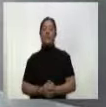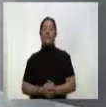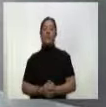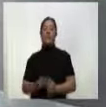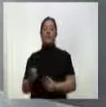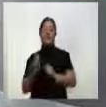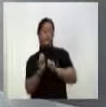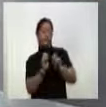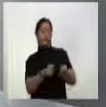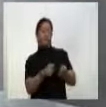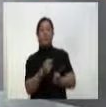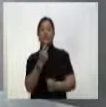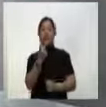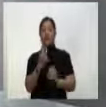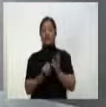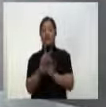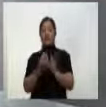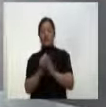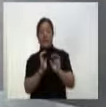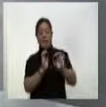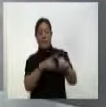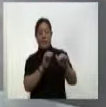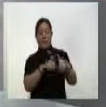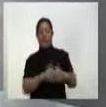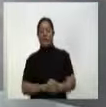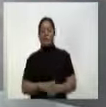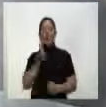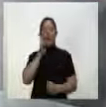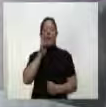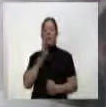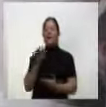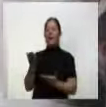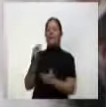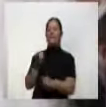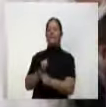recibió 2 nuevas adhesiones. Veamos la información.